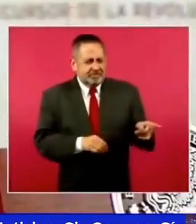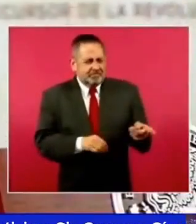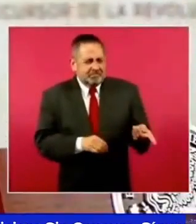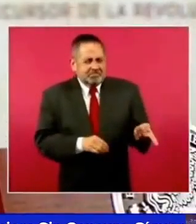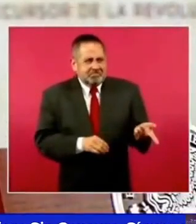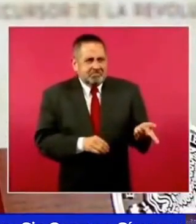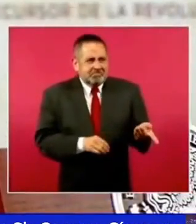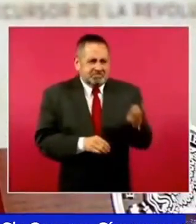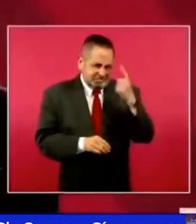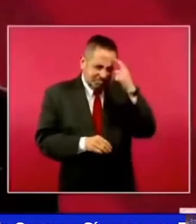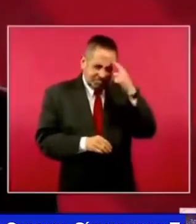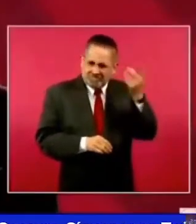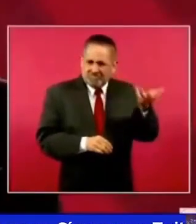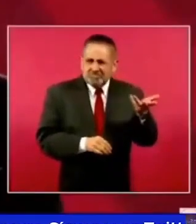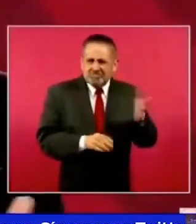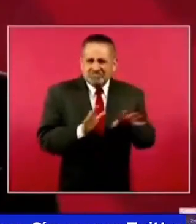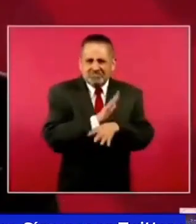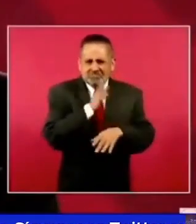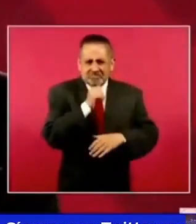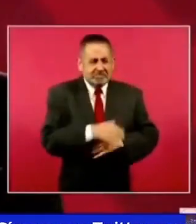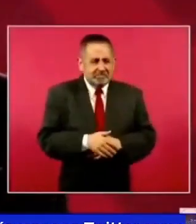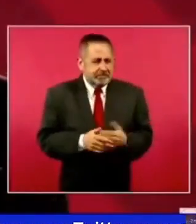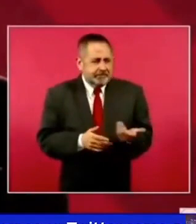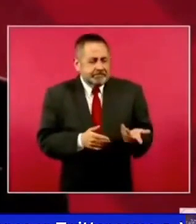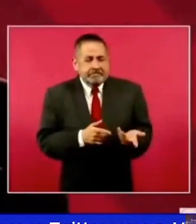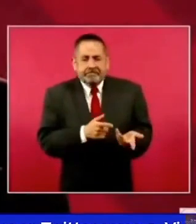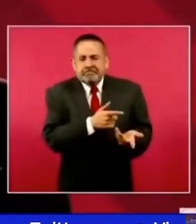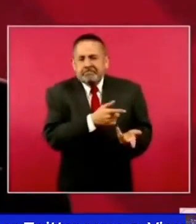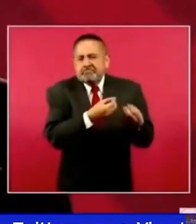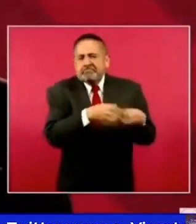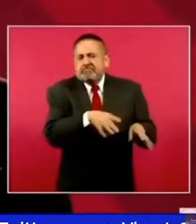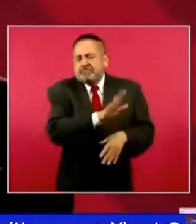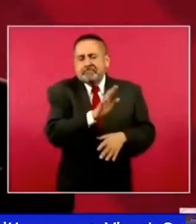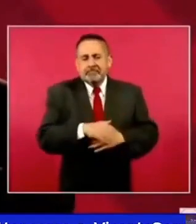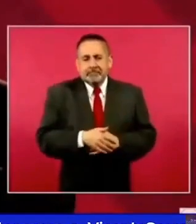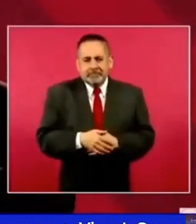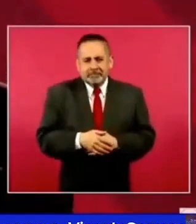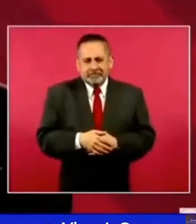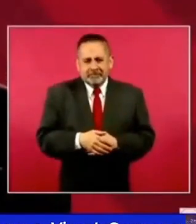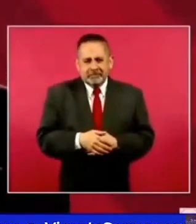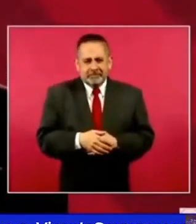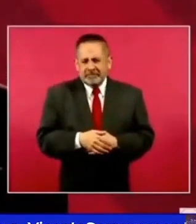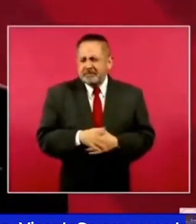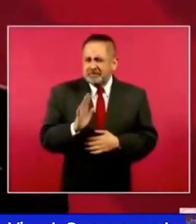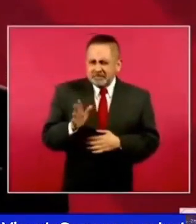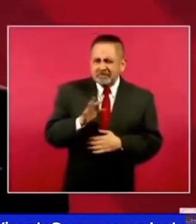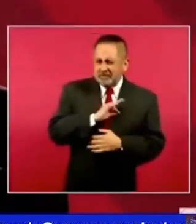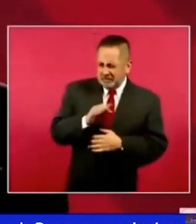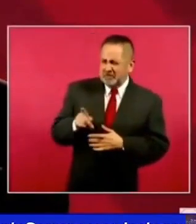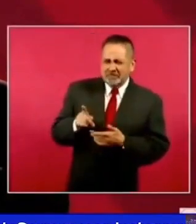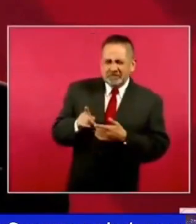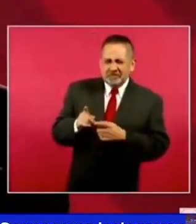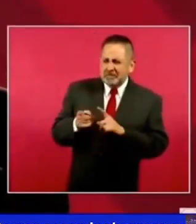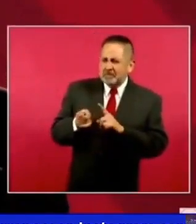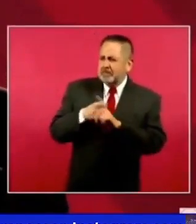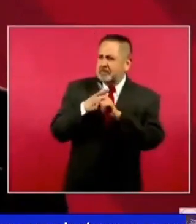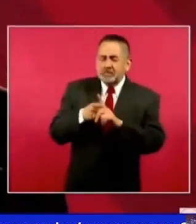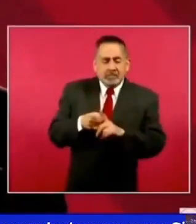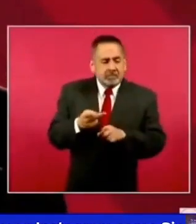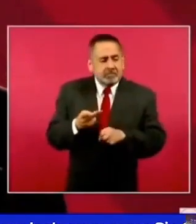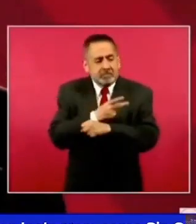porque ¿qué se le hace ya en esos casos? Le dice, no, hombre, ya lo hiciste sutilmente y no pasó